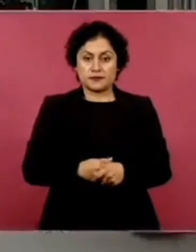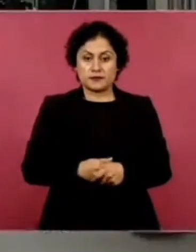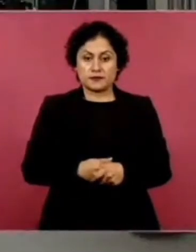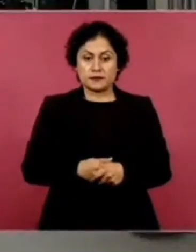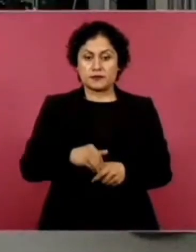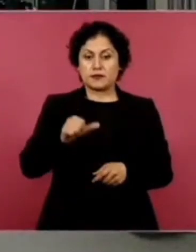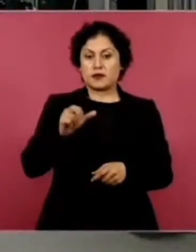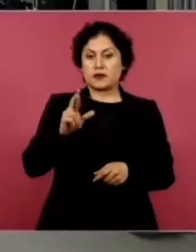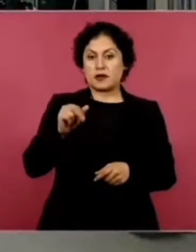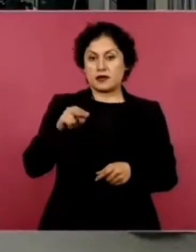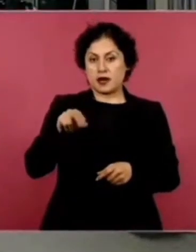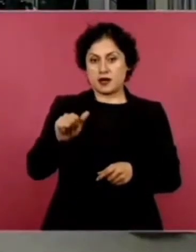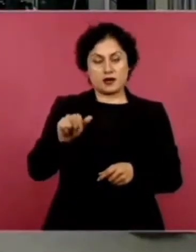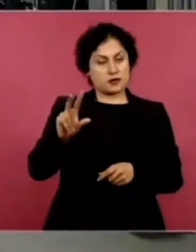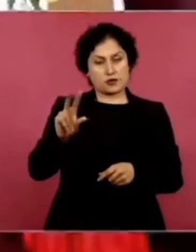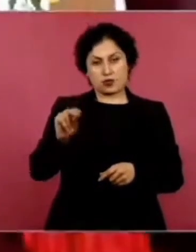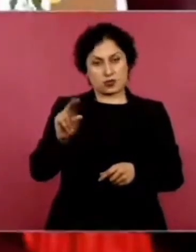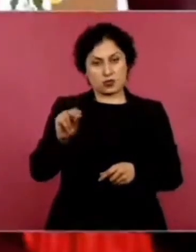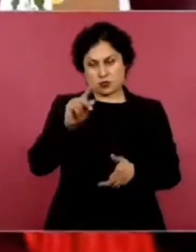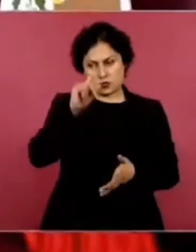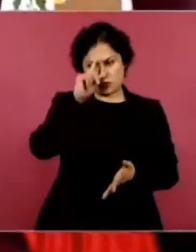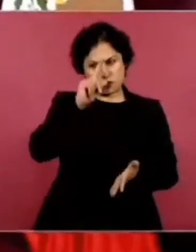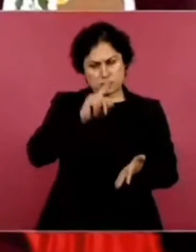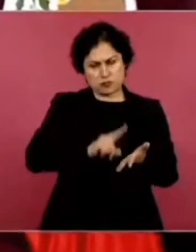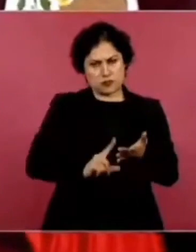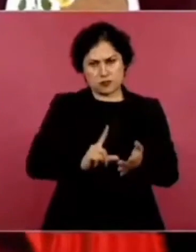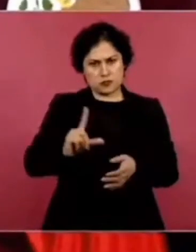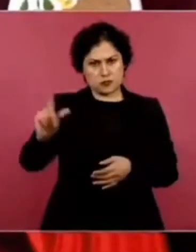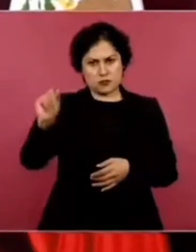¿Aliena no? No, no creo que se vaya.